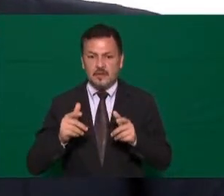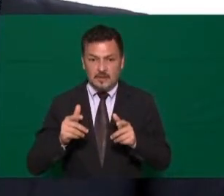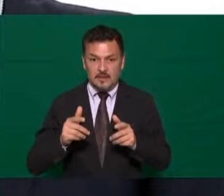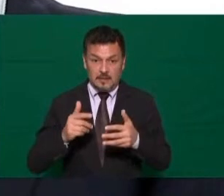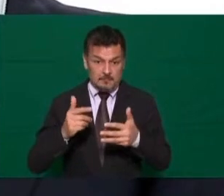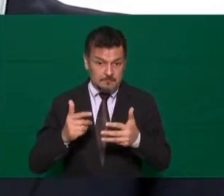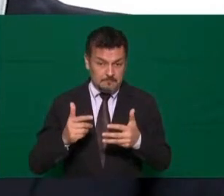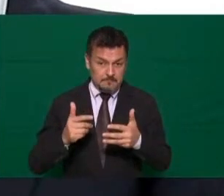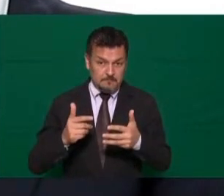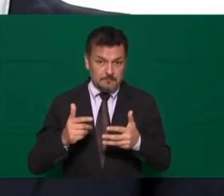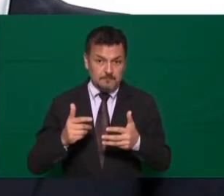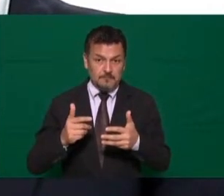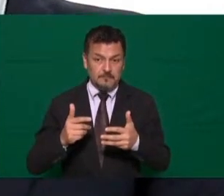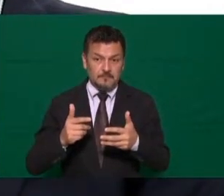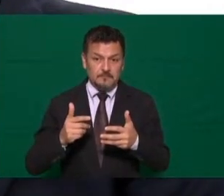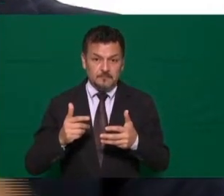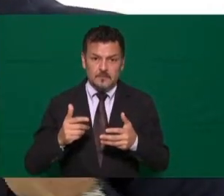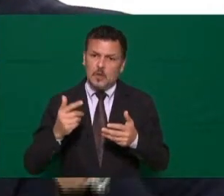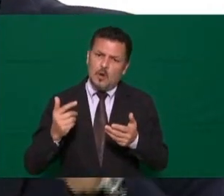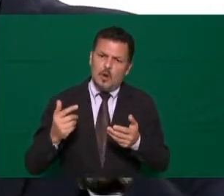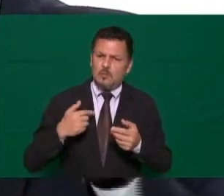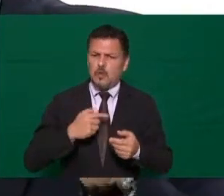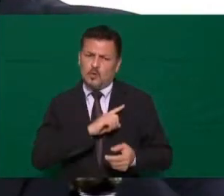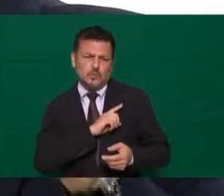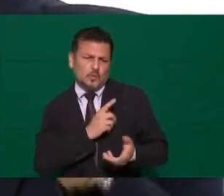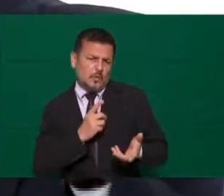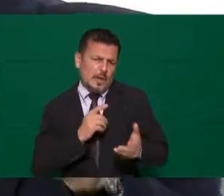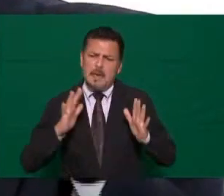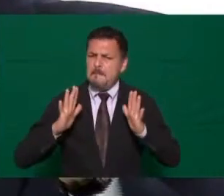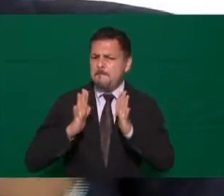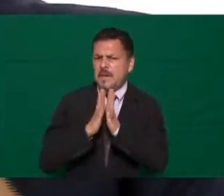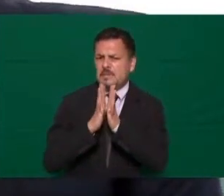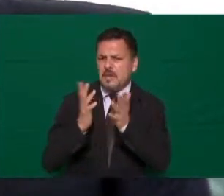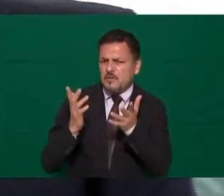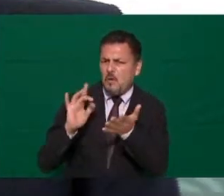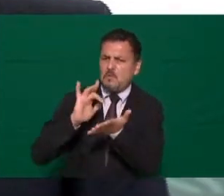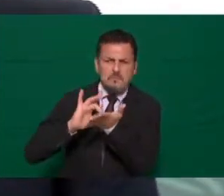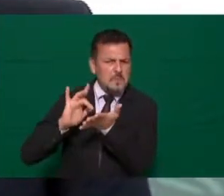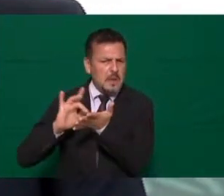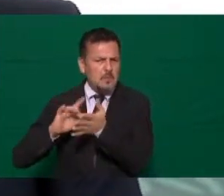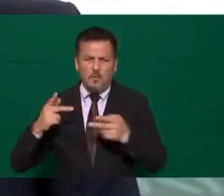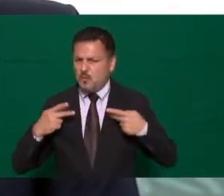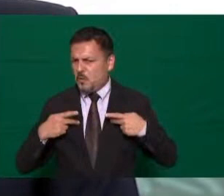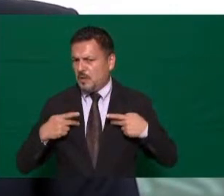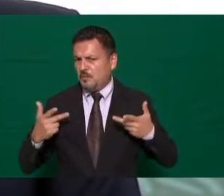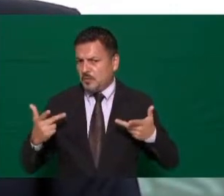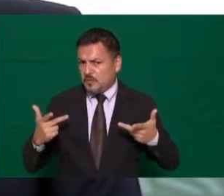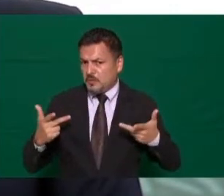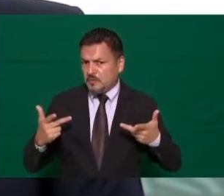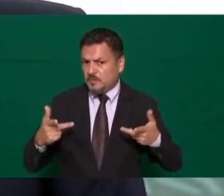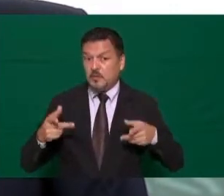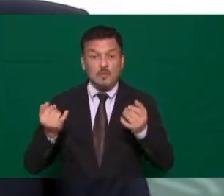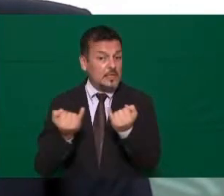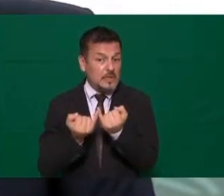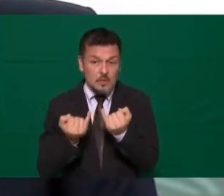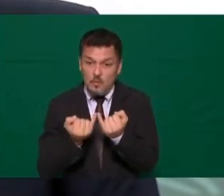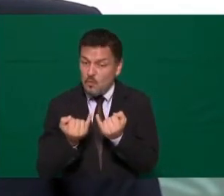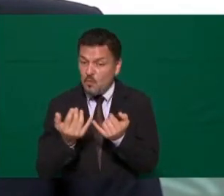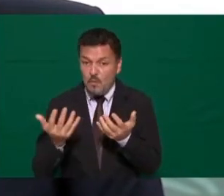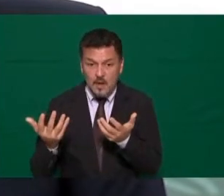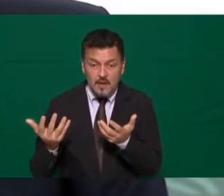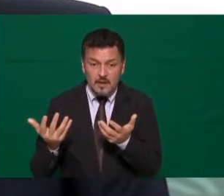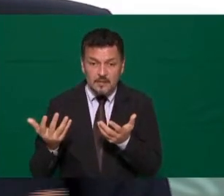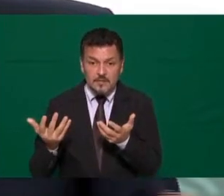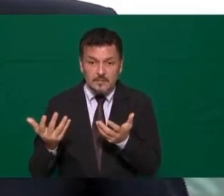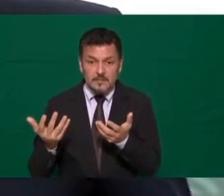contemos no solo con la participación de la gente, sino que podamos